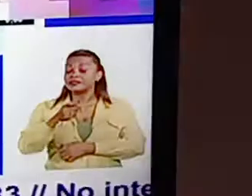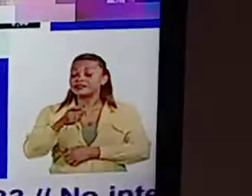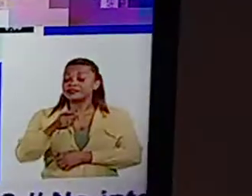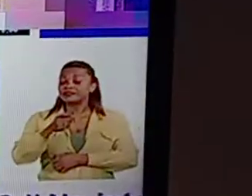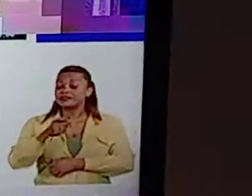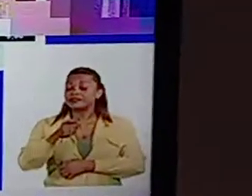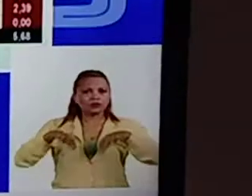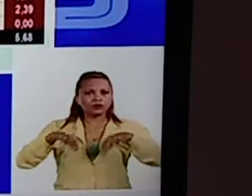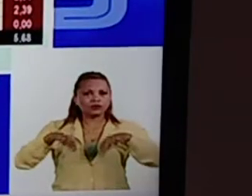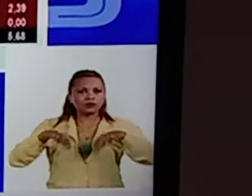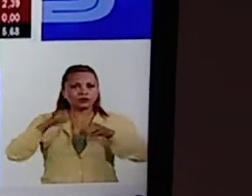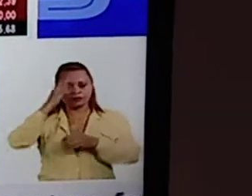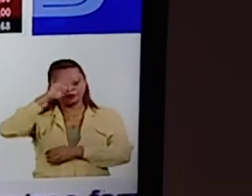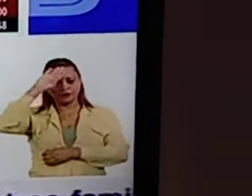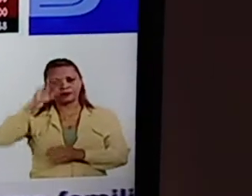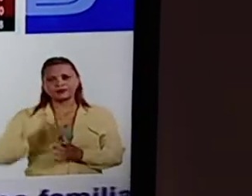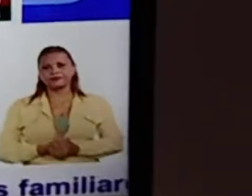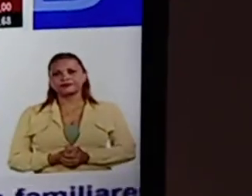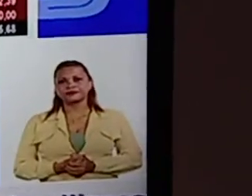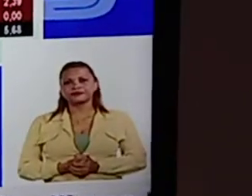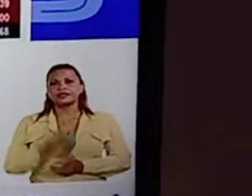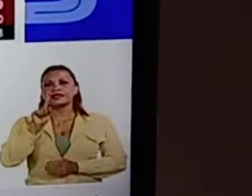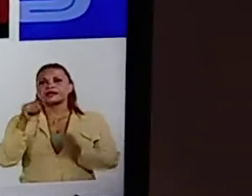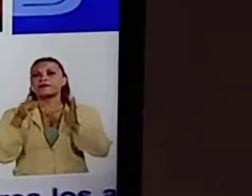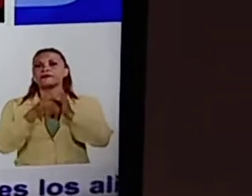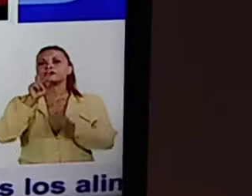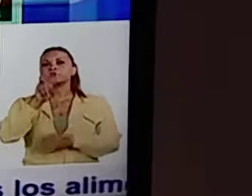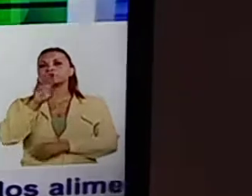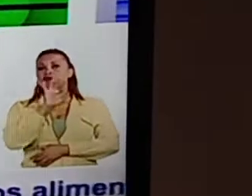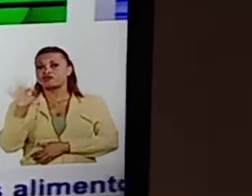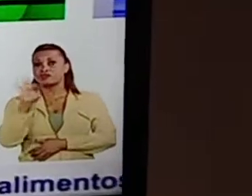en nuestro país. De los 1.288